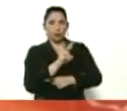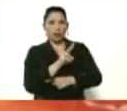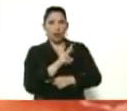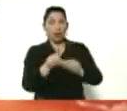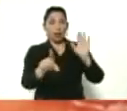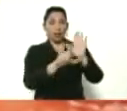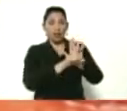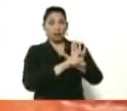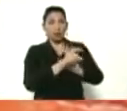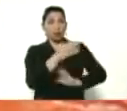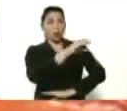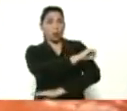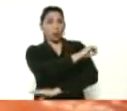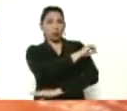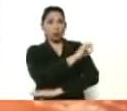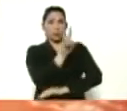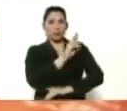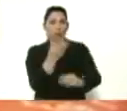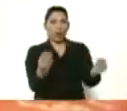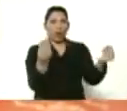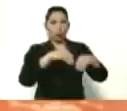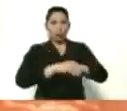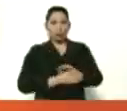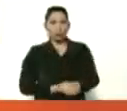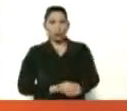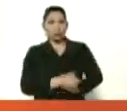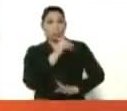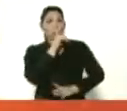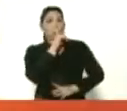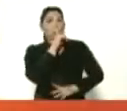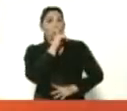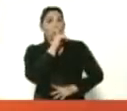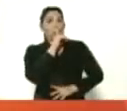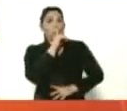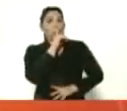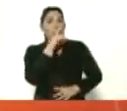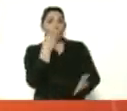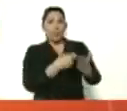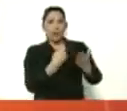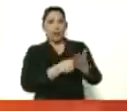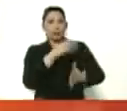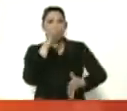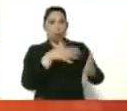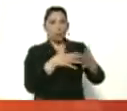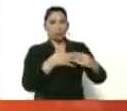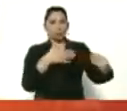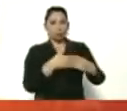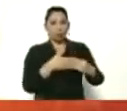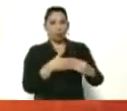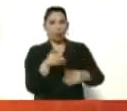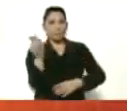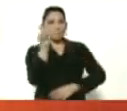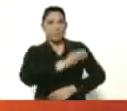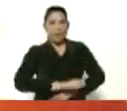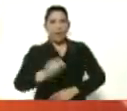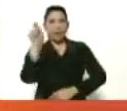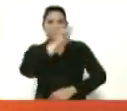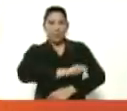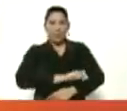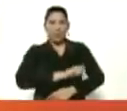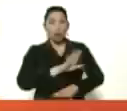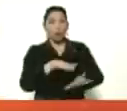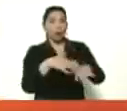legisladores de la oposición en Venezuela acordaron en silencio pagarse $5,000 al mes